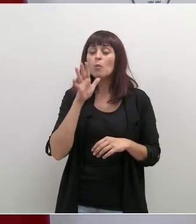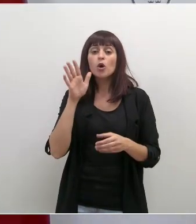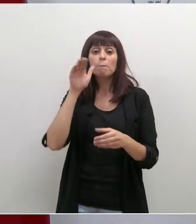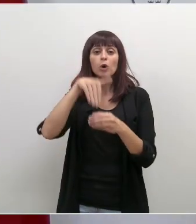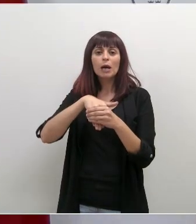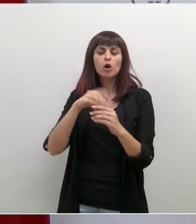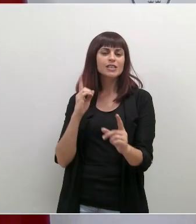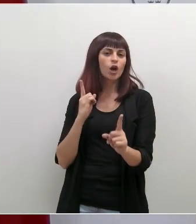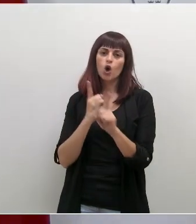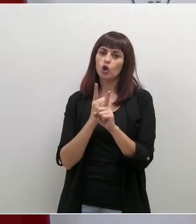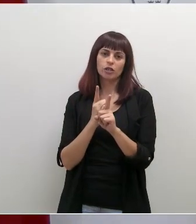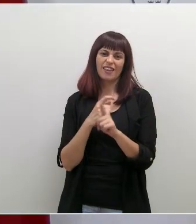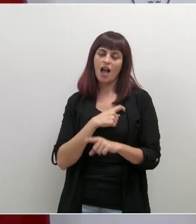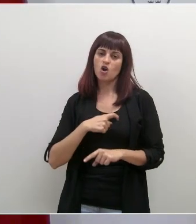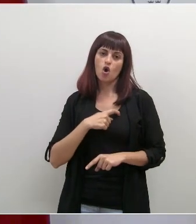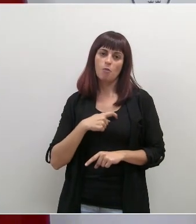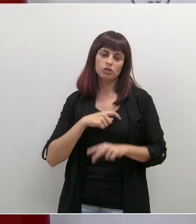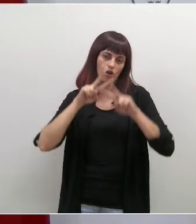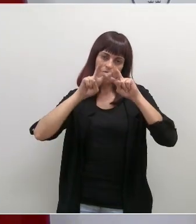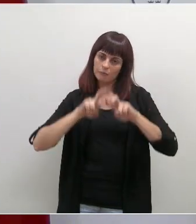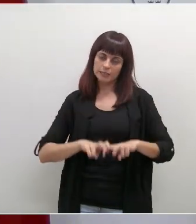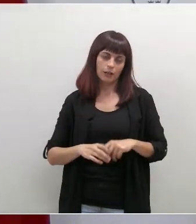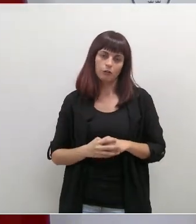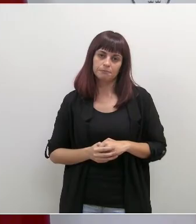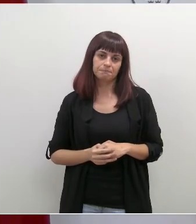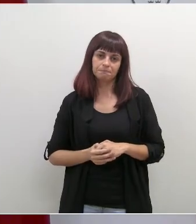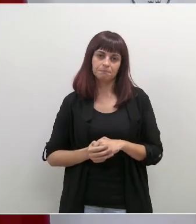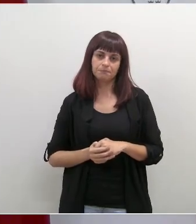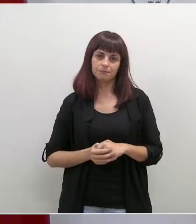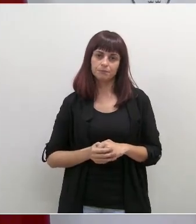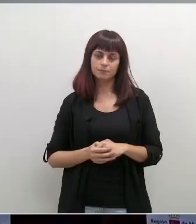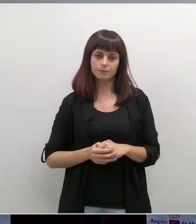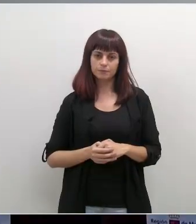en contra de esta comisión de investigación.